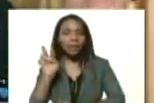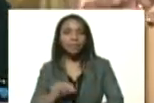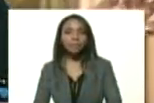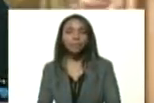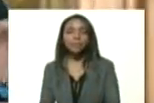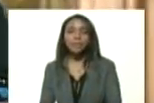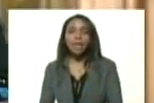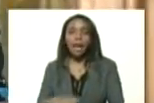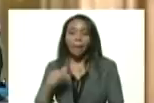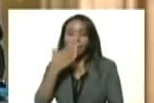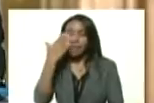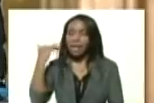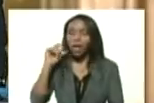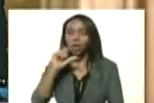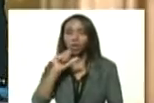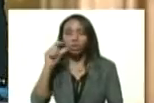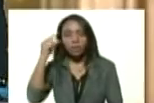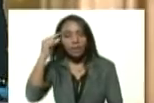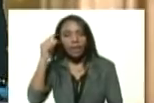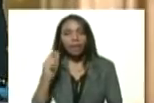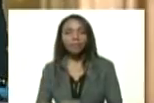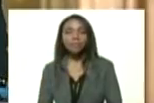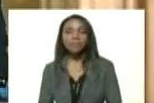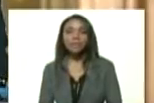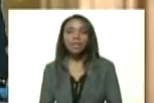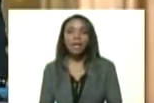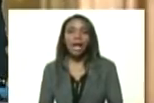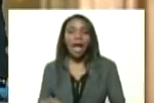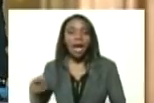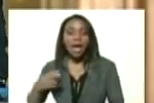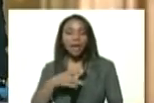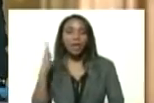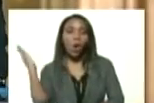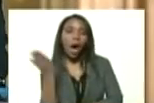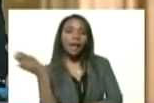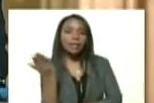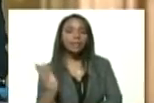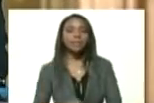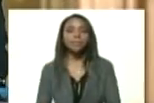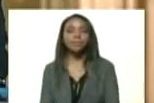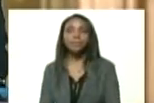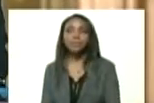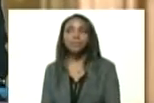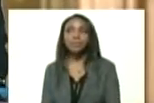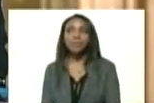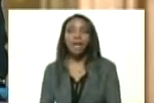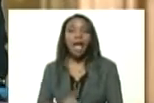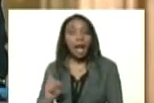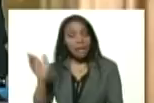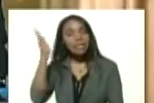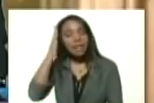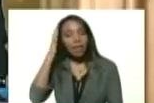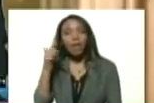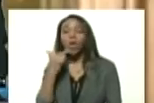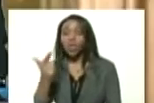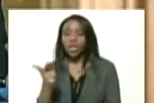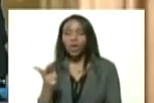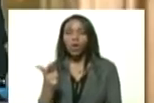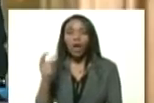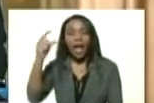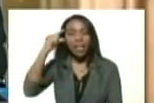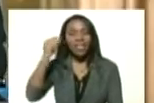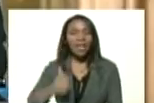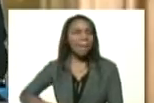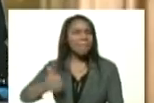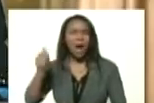en estos días pasados el río h él sabe que él dijo así en el día más oscuro